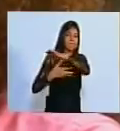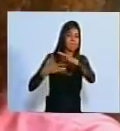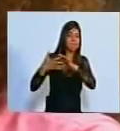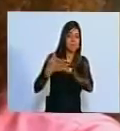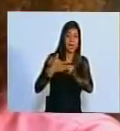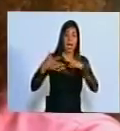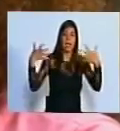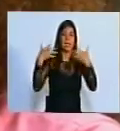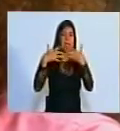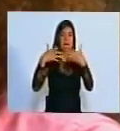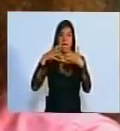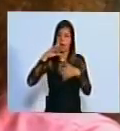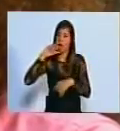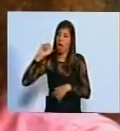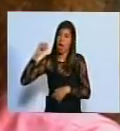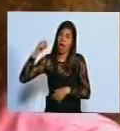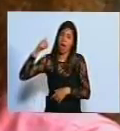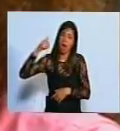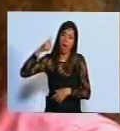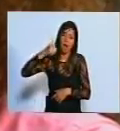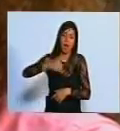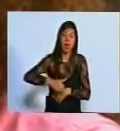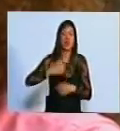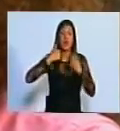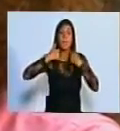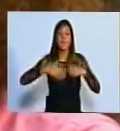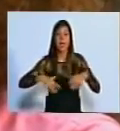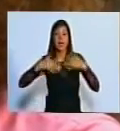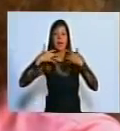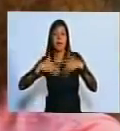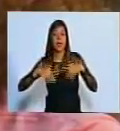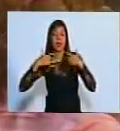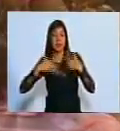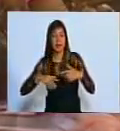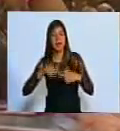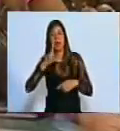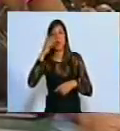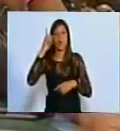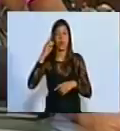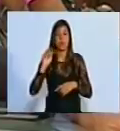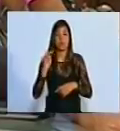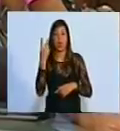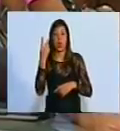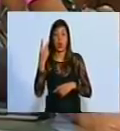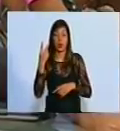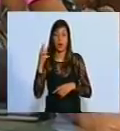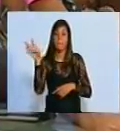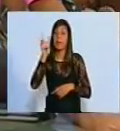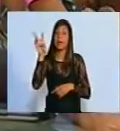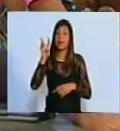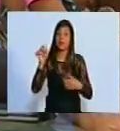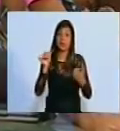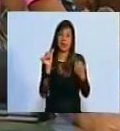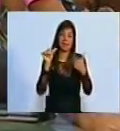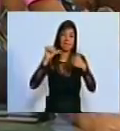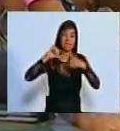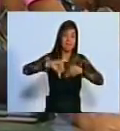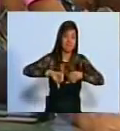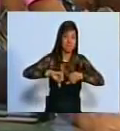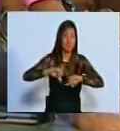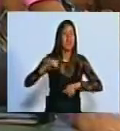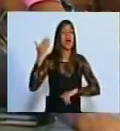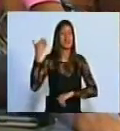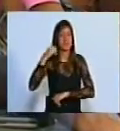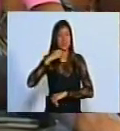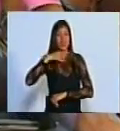de independencia, con la pérdida de la Primera, la Segunda República y todo lo que había ocurrido, teníamos un país devastado.